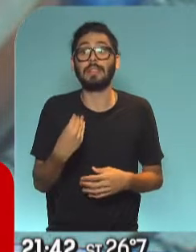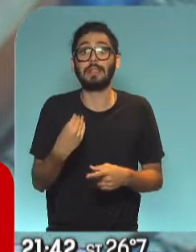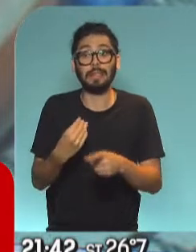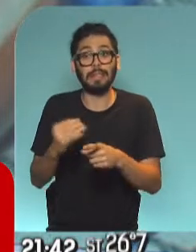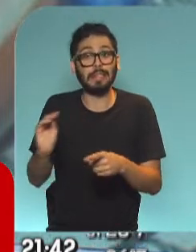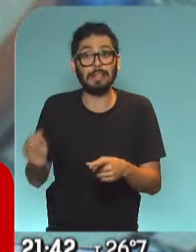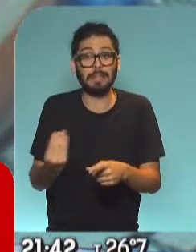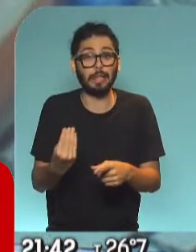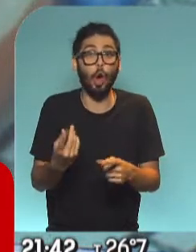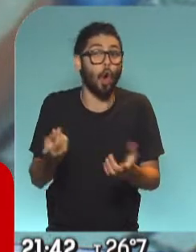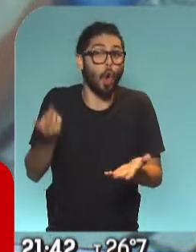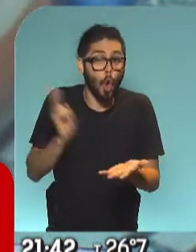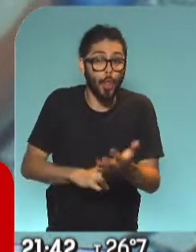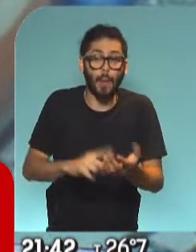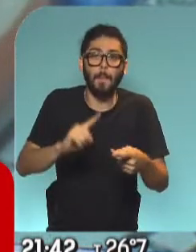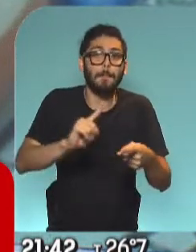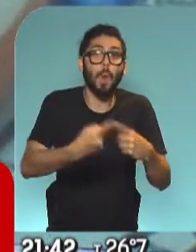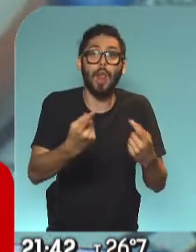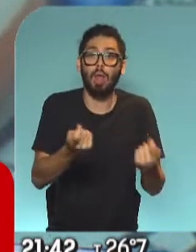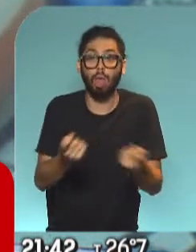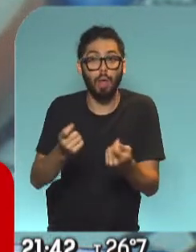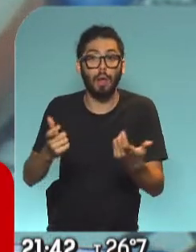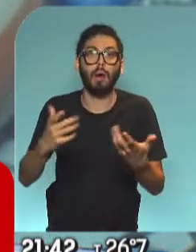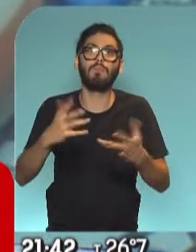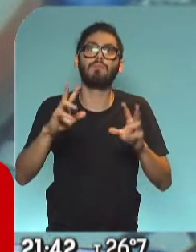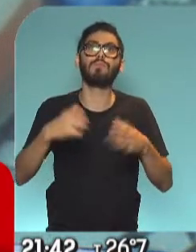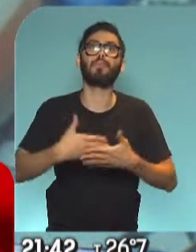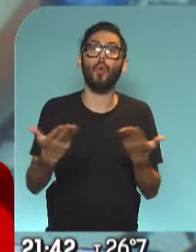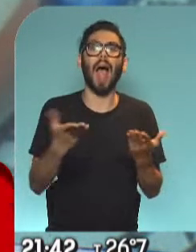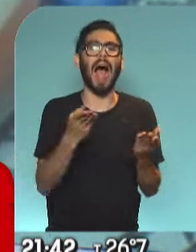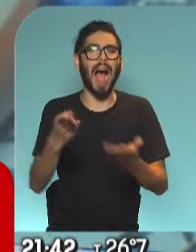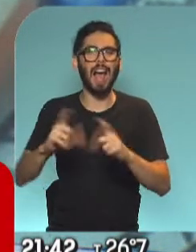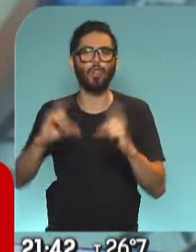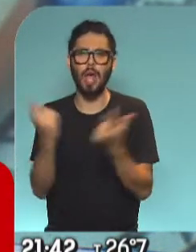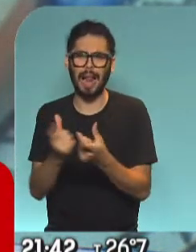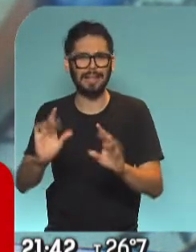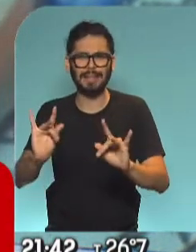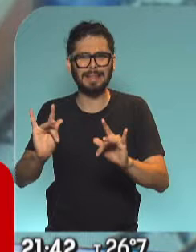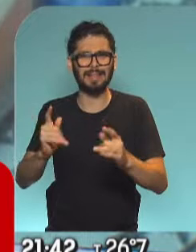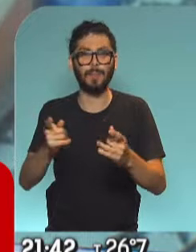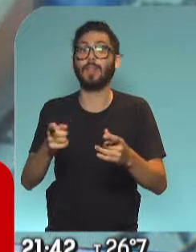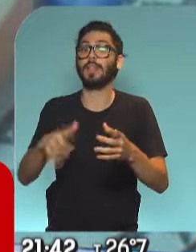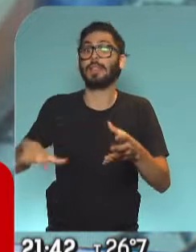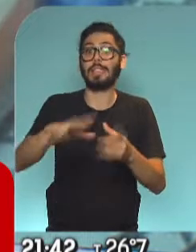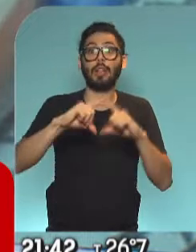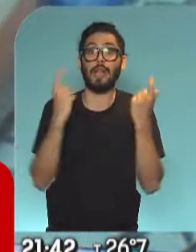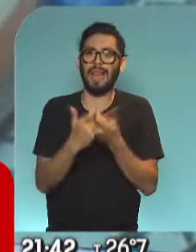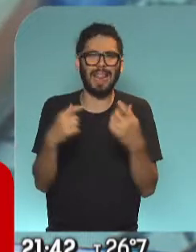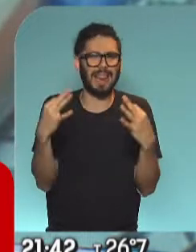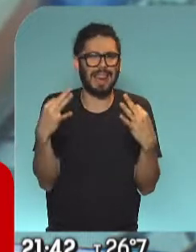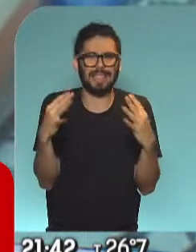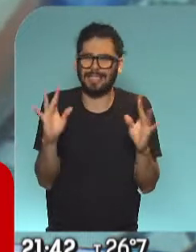le condicionaba otra vez todo el resto de las políticas, política pública, gasto social, una situación social extremadamente delicada